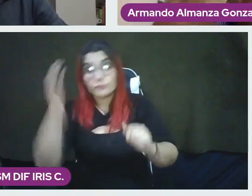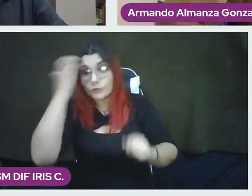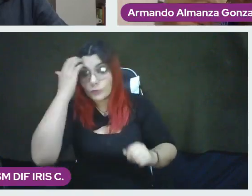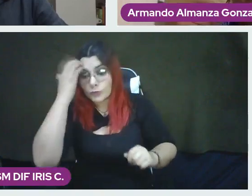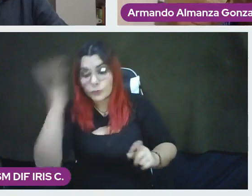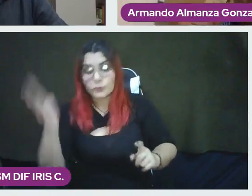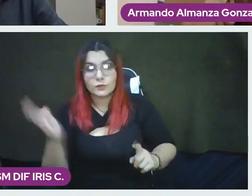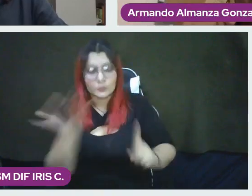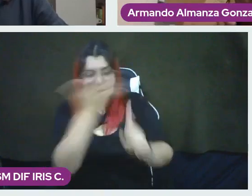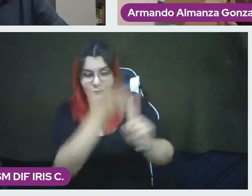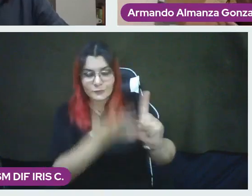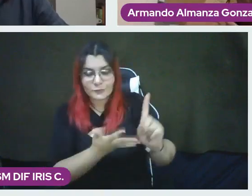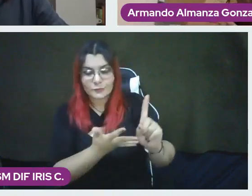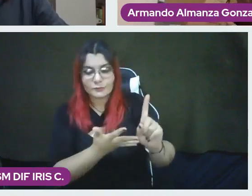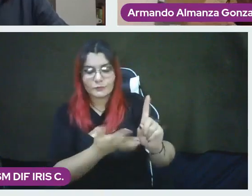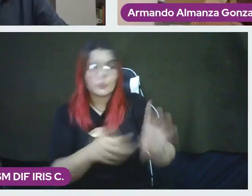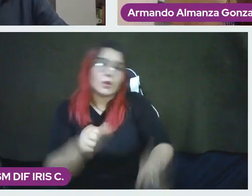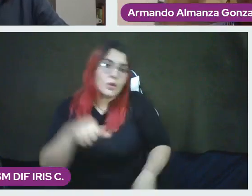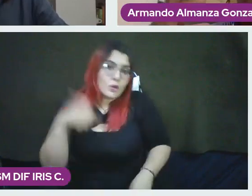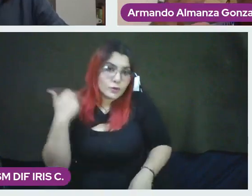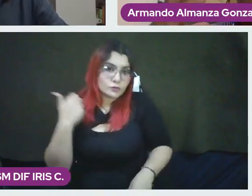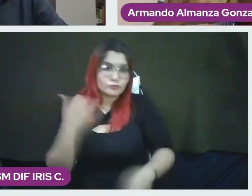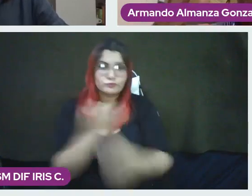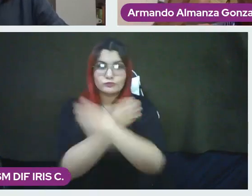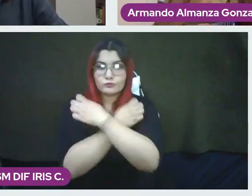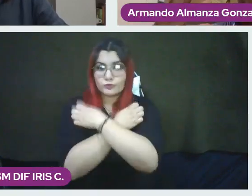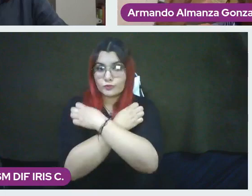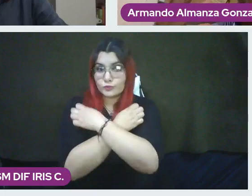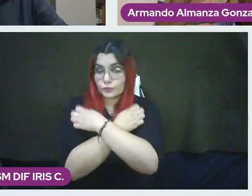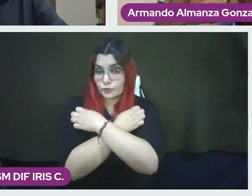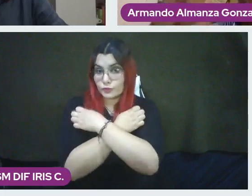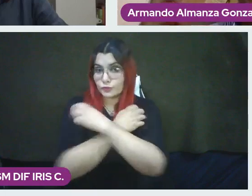educación, ¿no? Hoy hemos